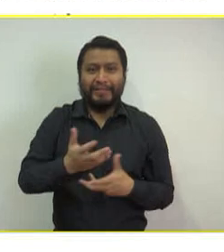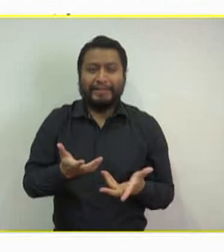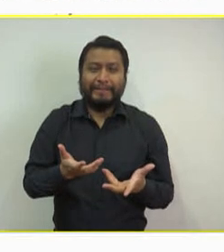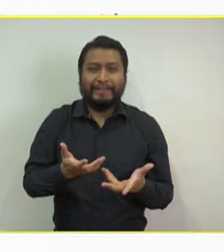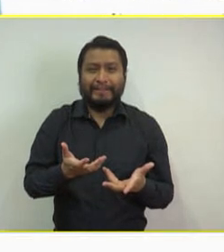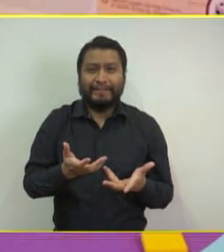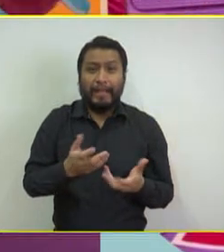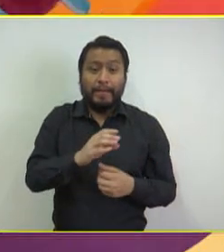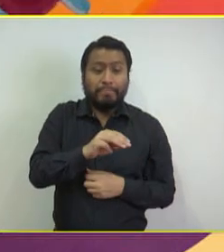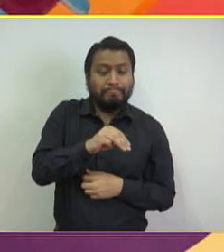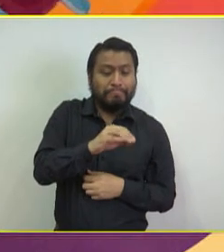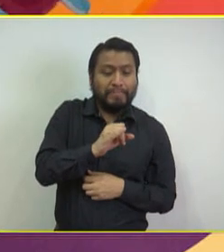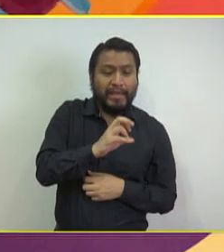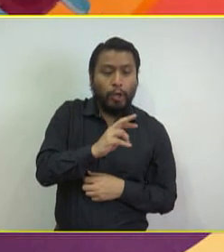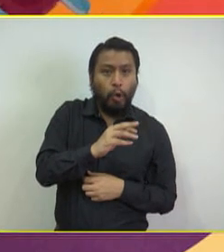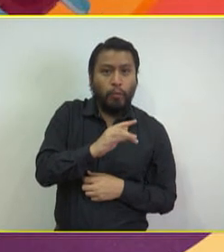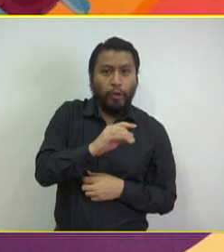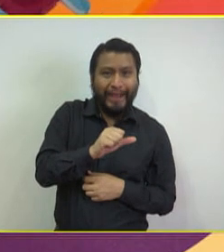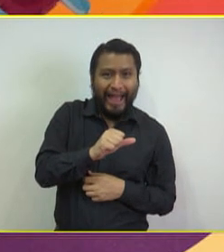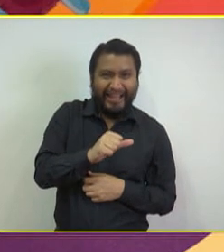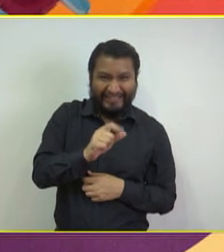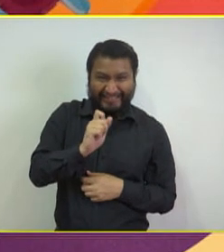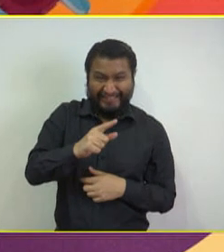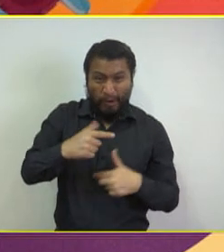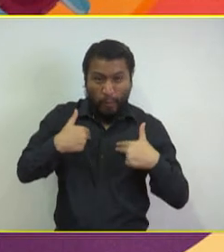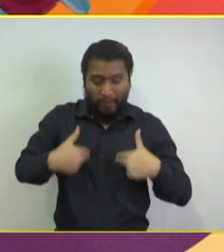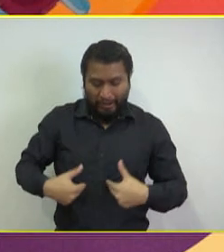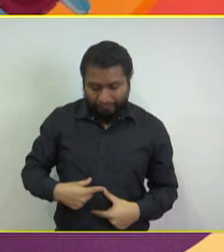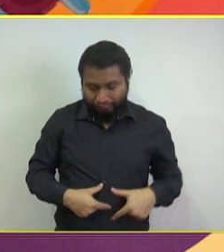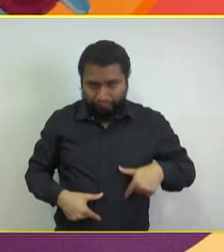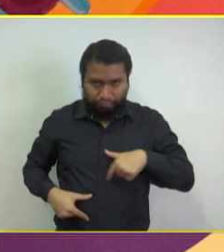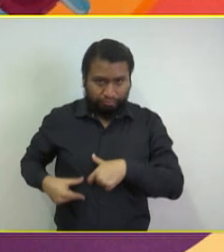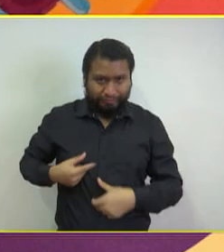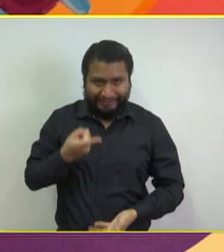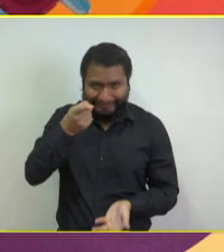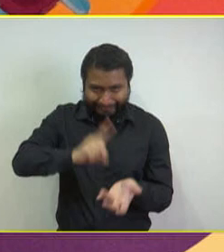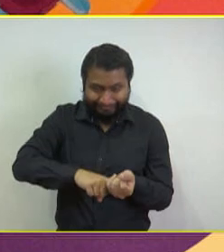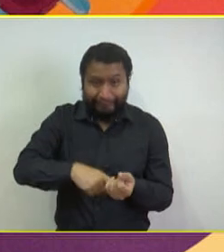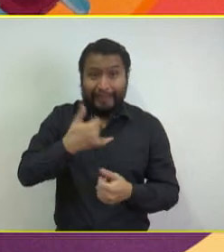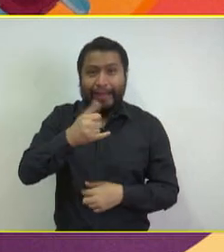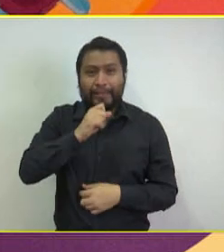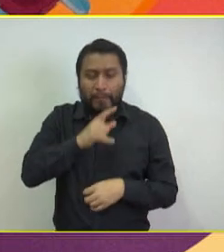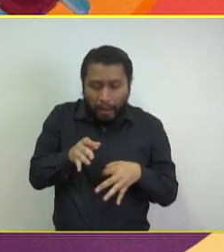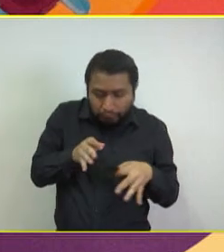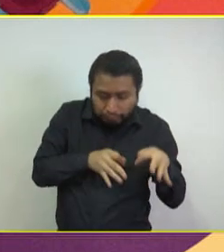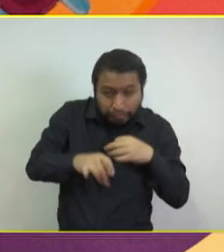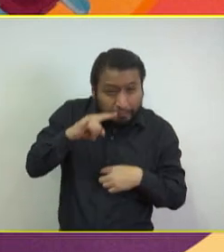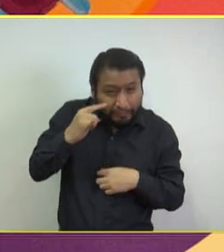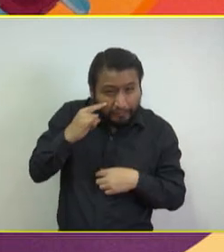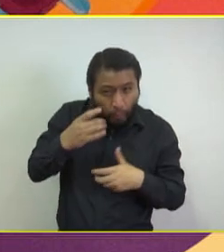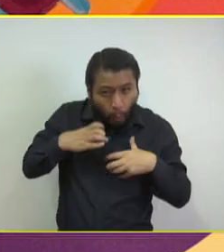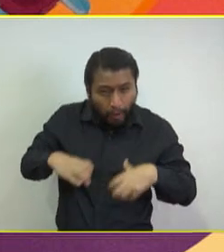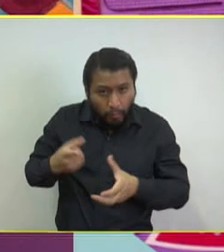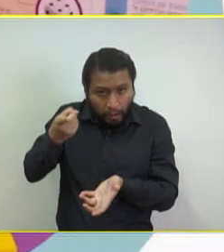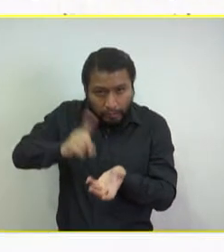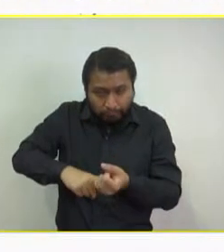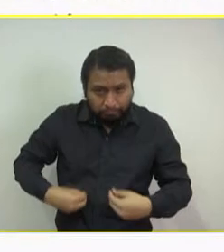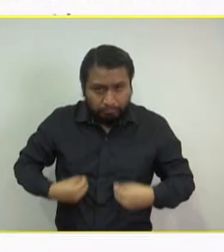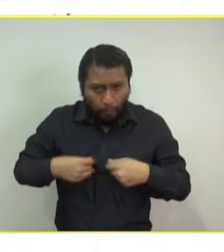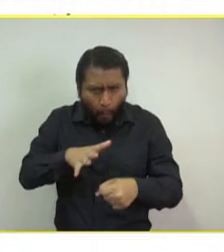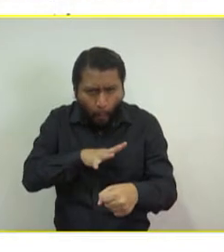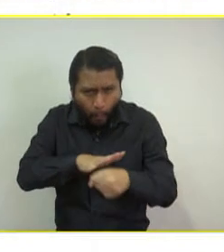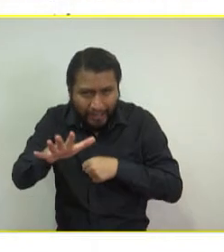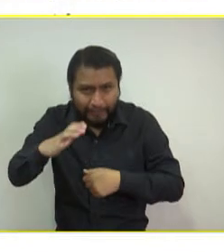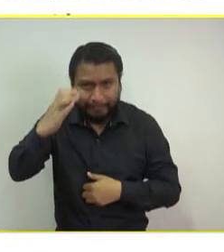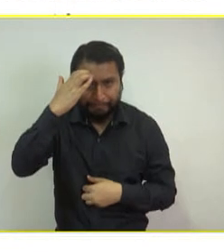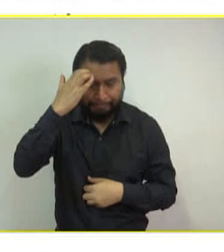sobre la microbiota intestinal humana y sobre los microorganismos que viven dentro de su cuerpo.